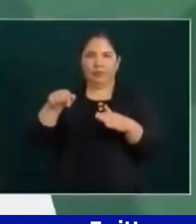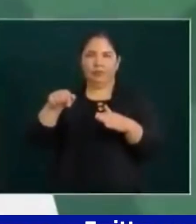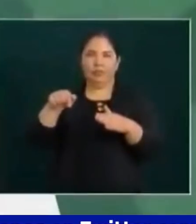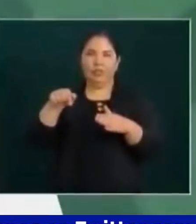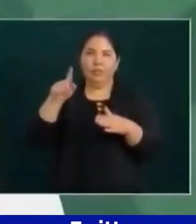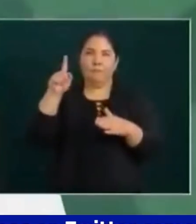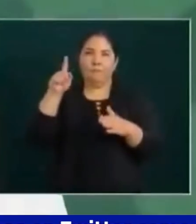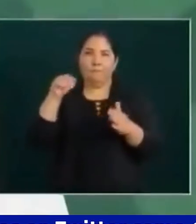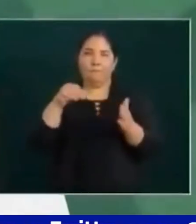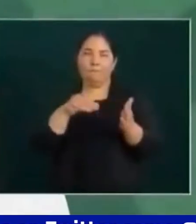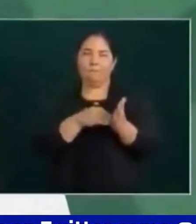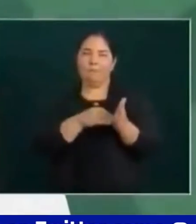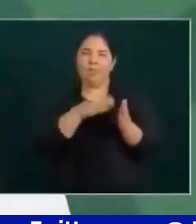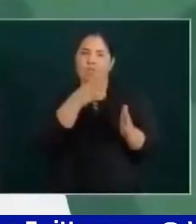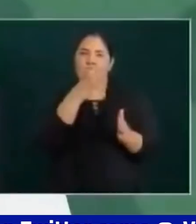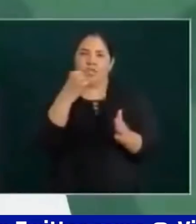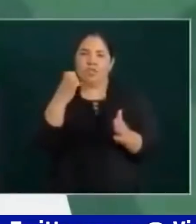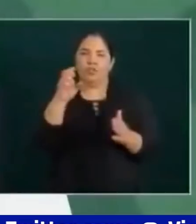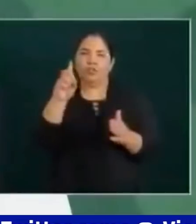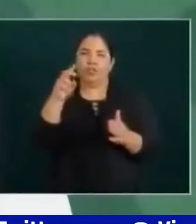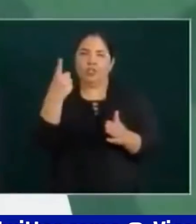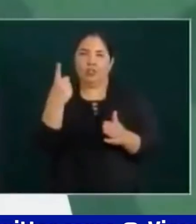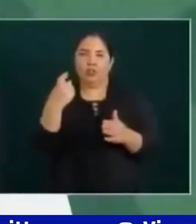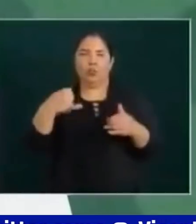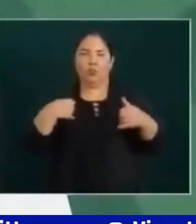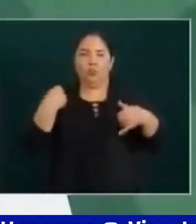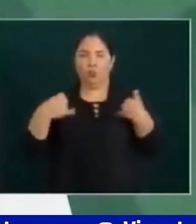son 1,531 jóvenes